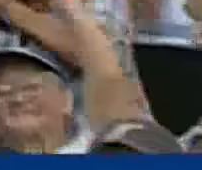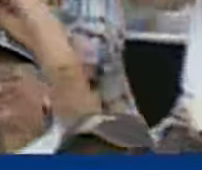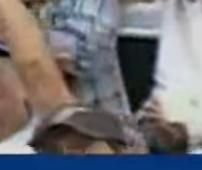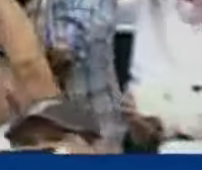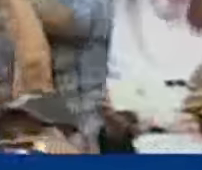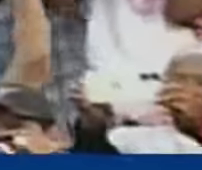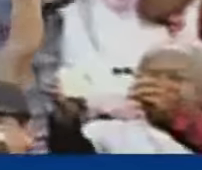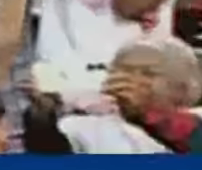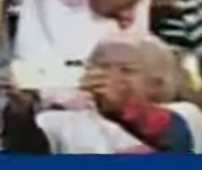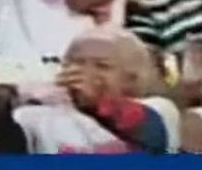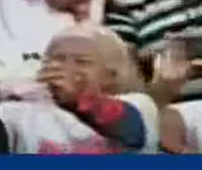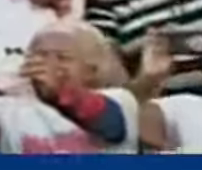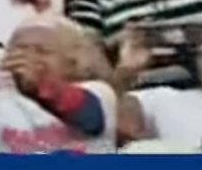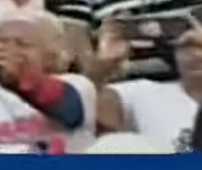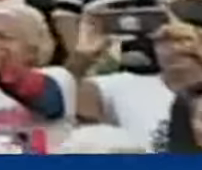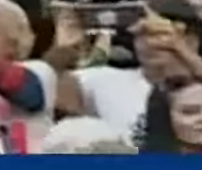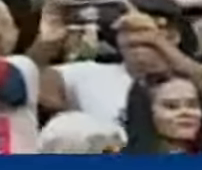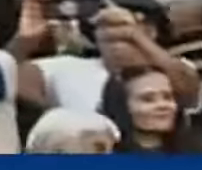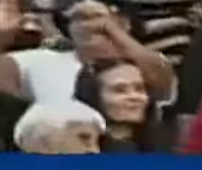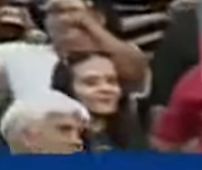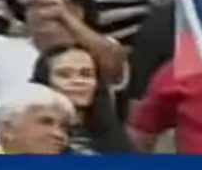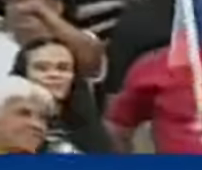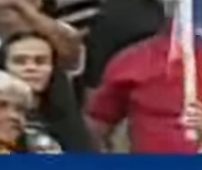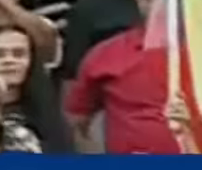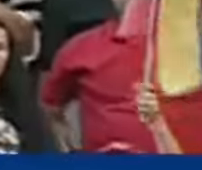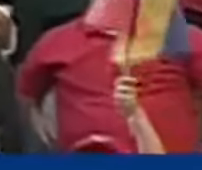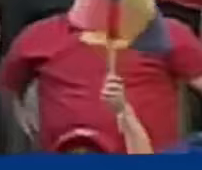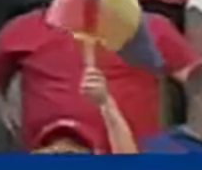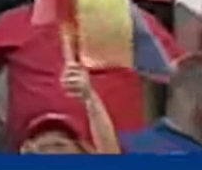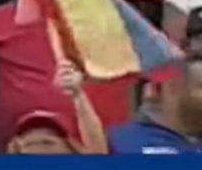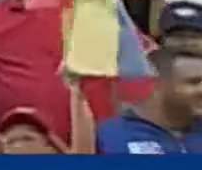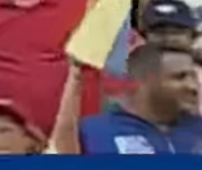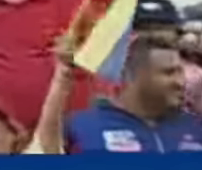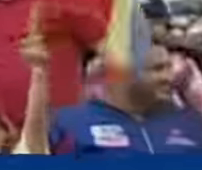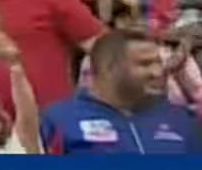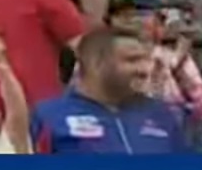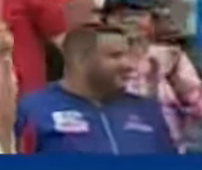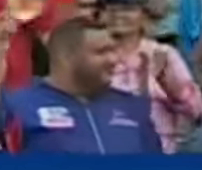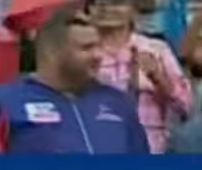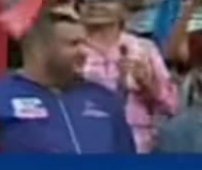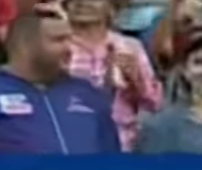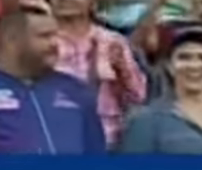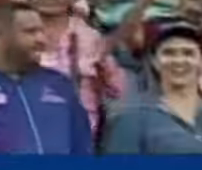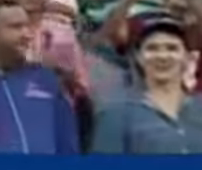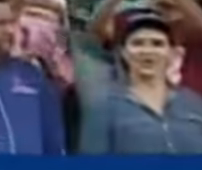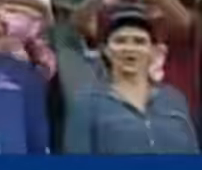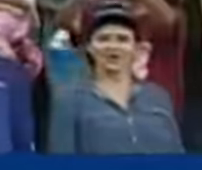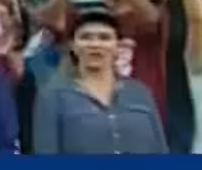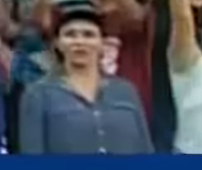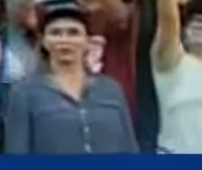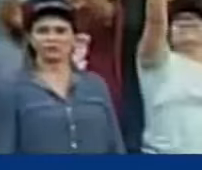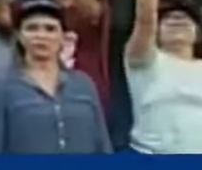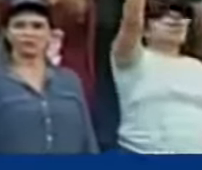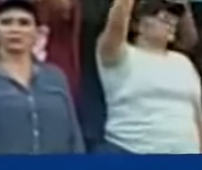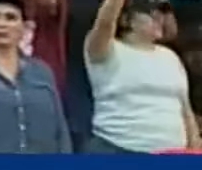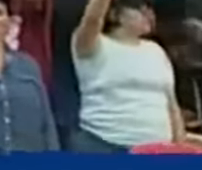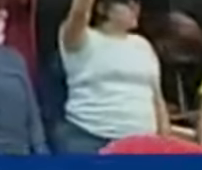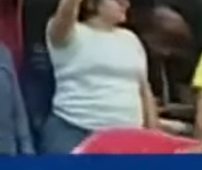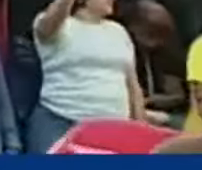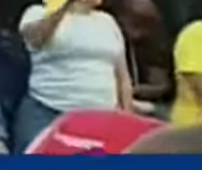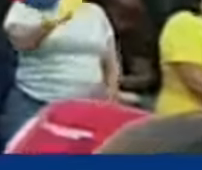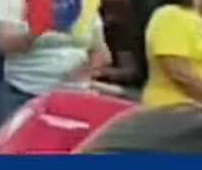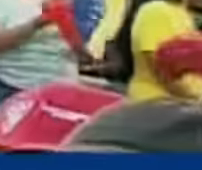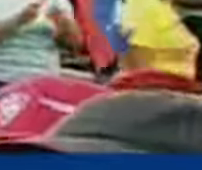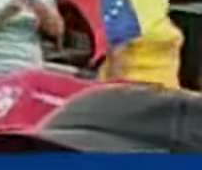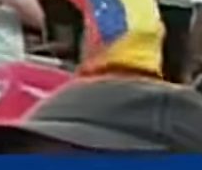verdecita. Verano con ella y ella verdecita. Pongan un cohete y tírenlo para arriba. Pongan un